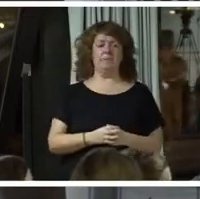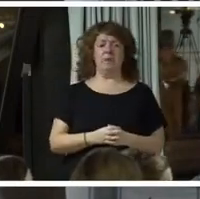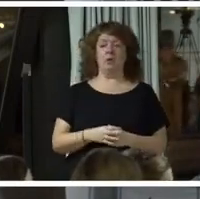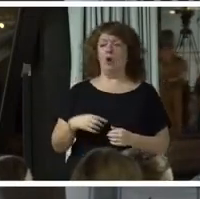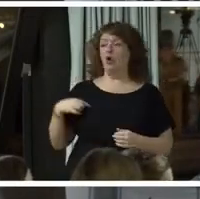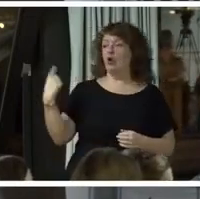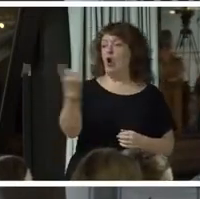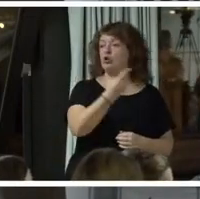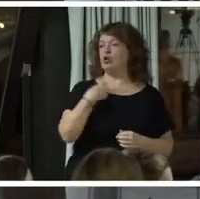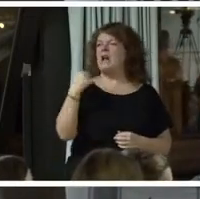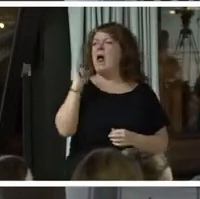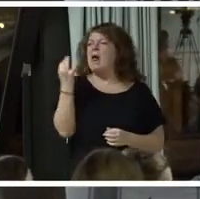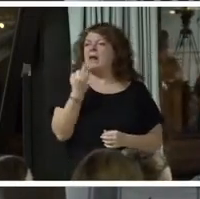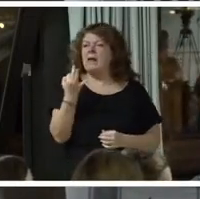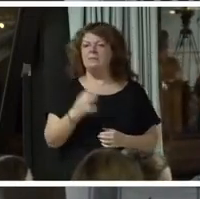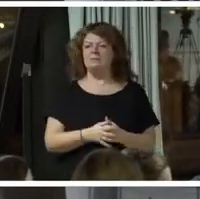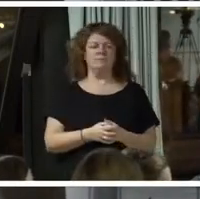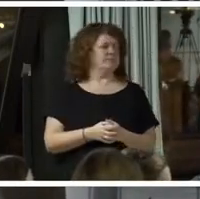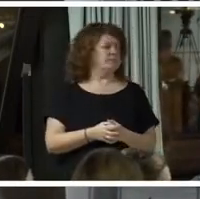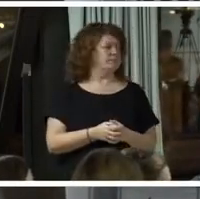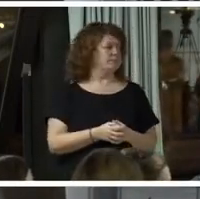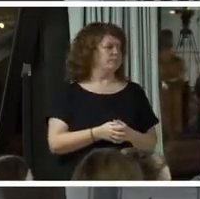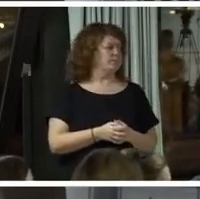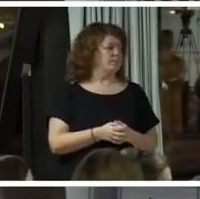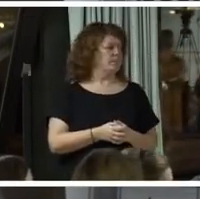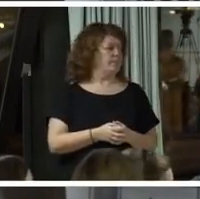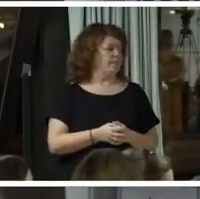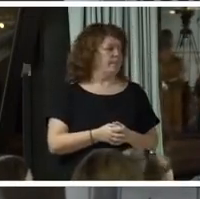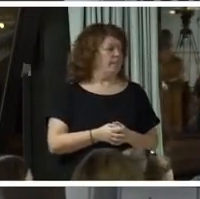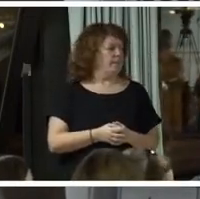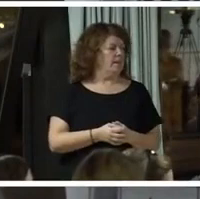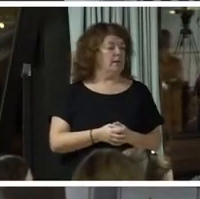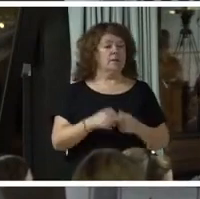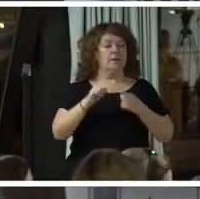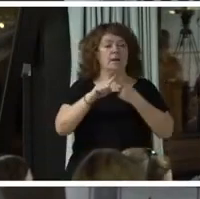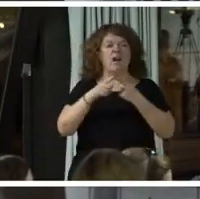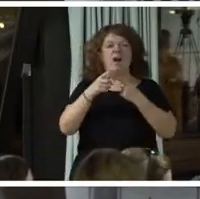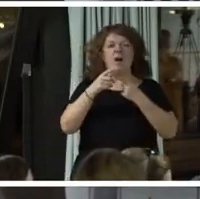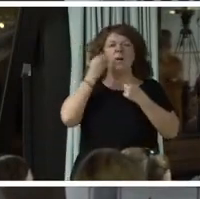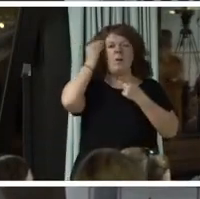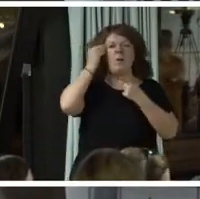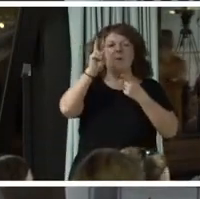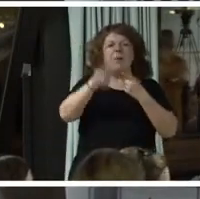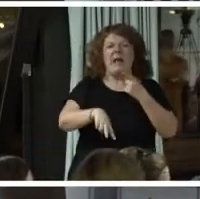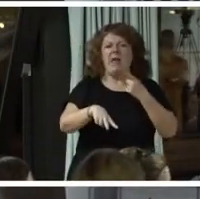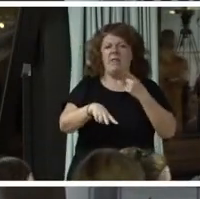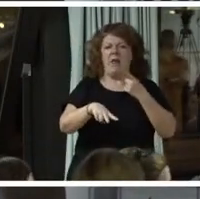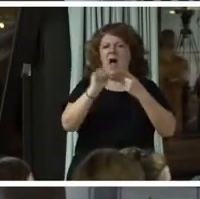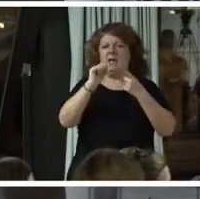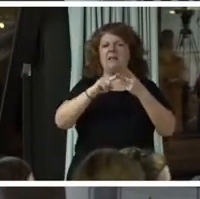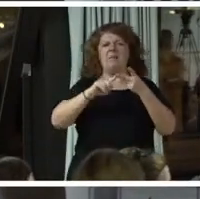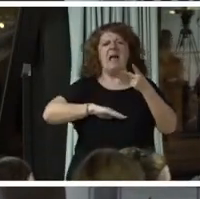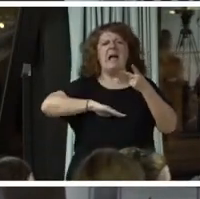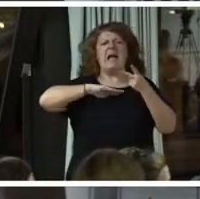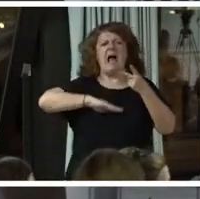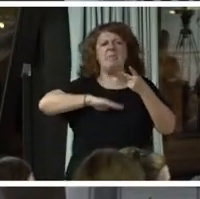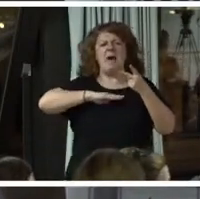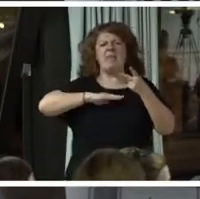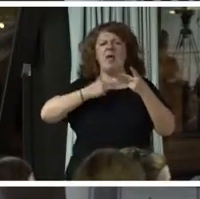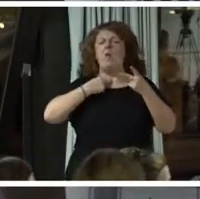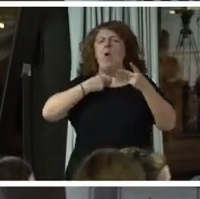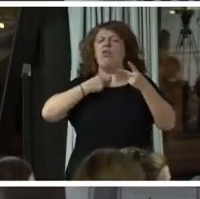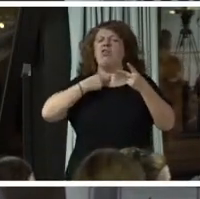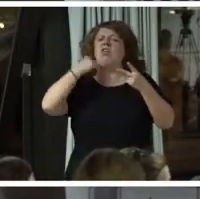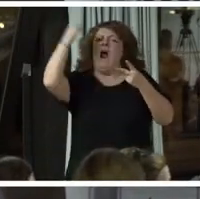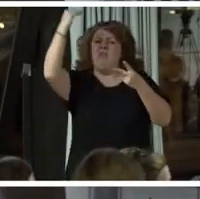nosotras Tenemos uno yo creo que la verdad y dos la capacidad de alzar